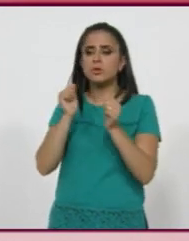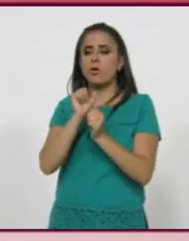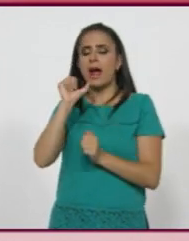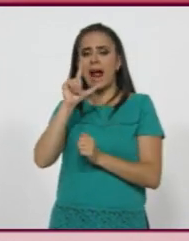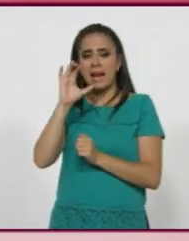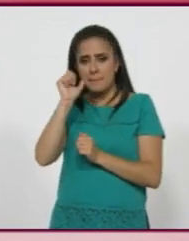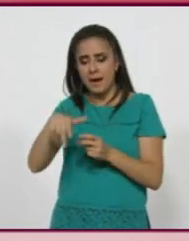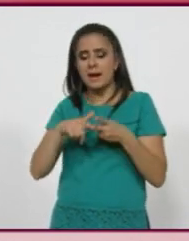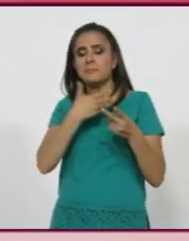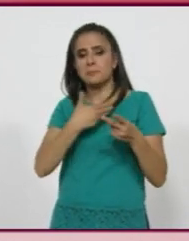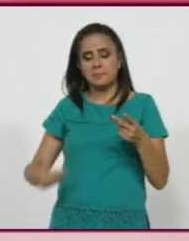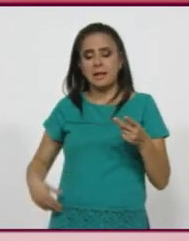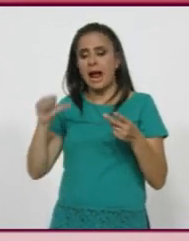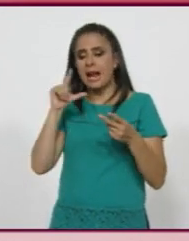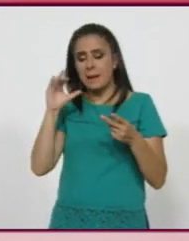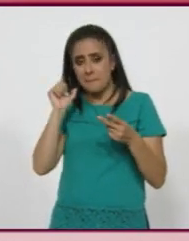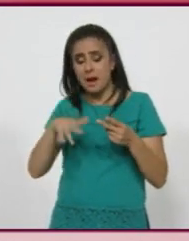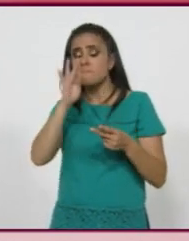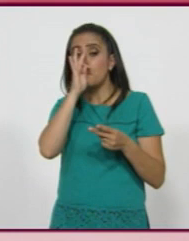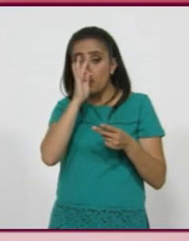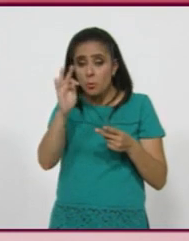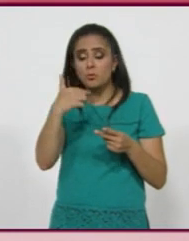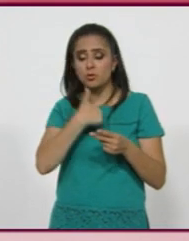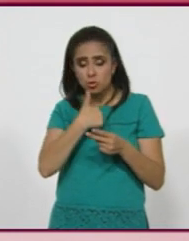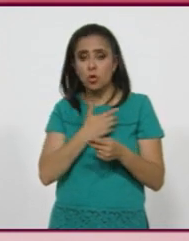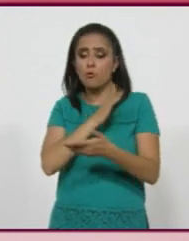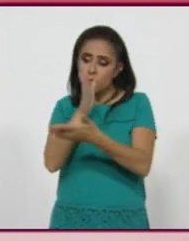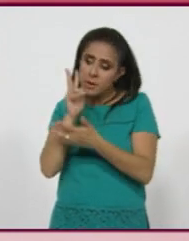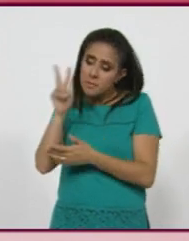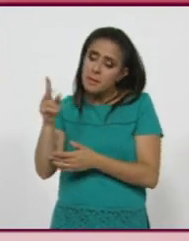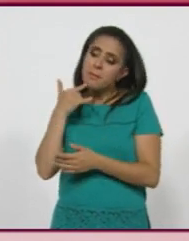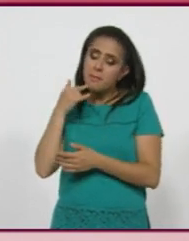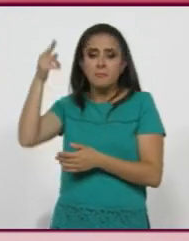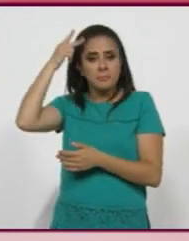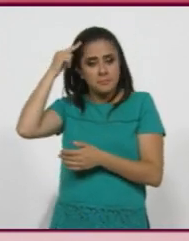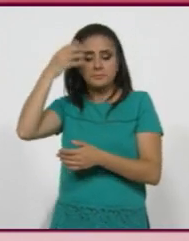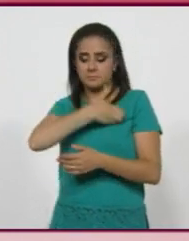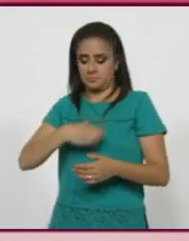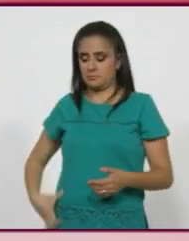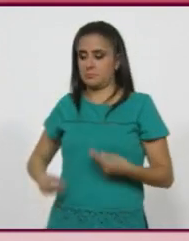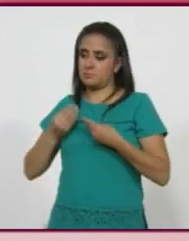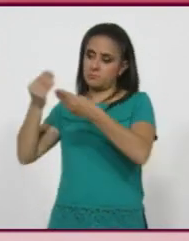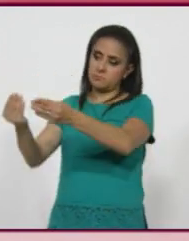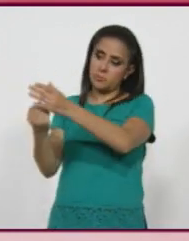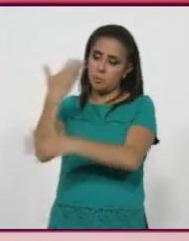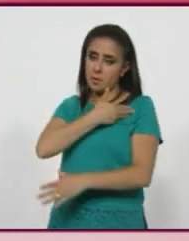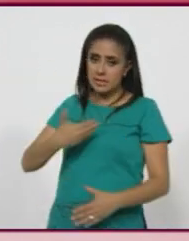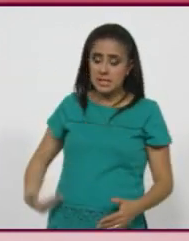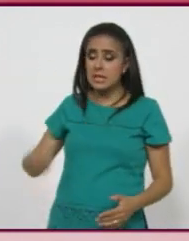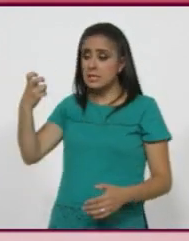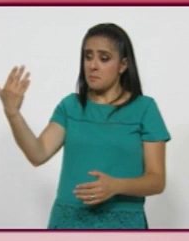nuestro presidente Miguel Alemán, se lo juro, ahí estuve en su toma de posesión en Bellas Artes, él mismo exigió mi